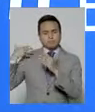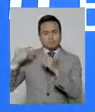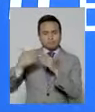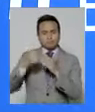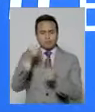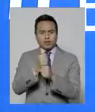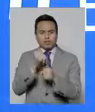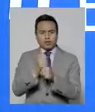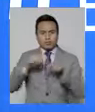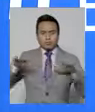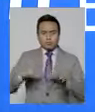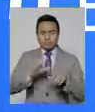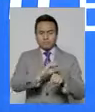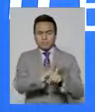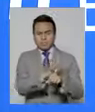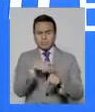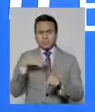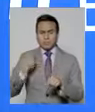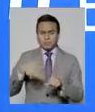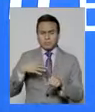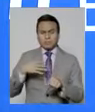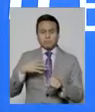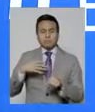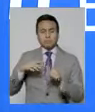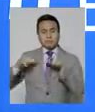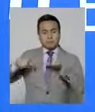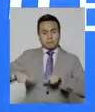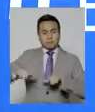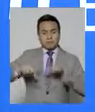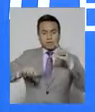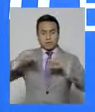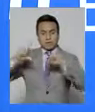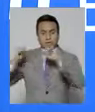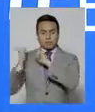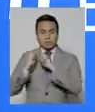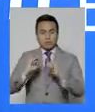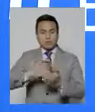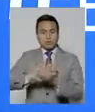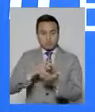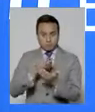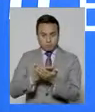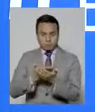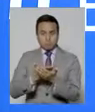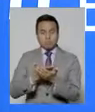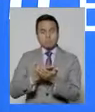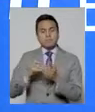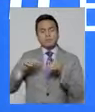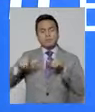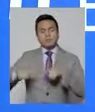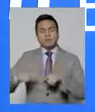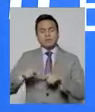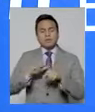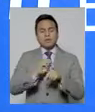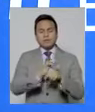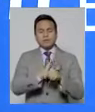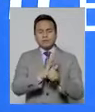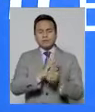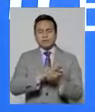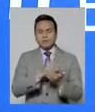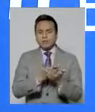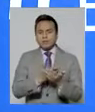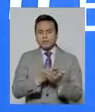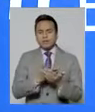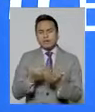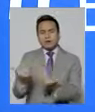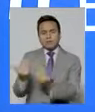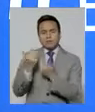trabajo durante la pandemia del de Departamento de Estadísticas e Información en Salud, del Departamento de Epidemiología y con un apoyo muy,